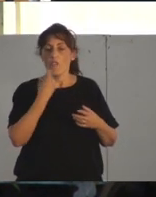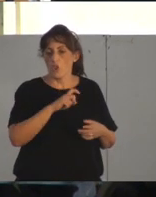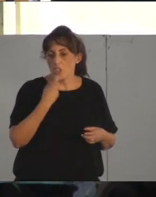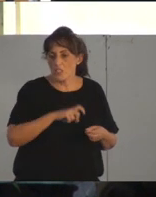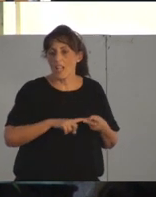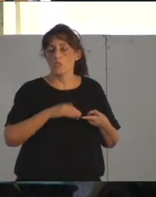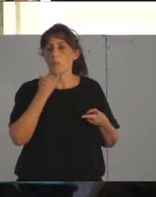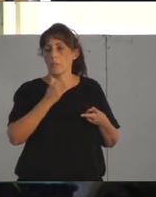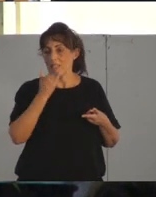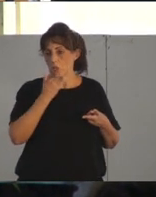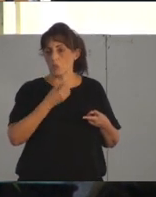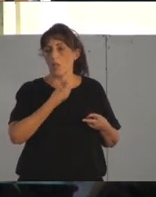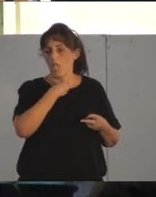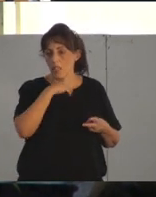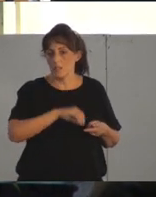peligrosos.